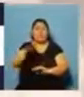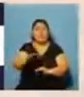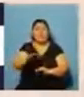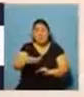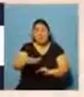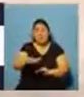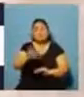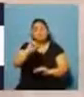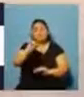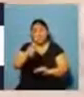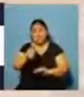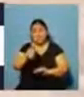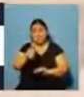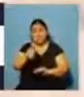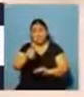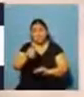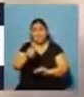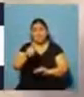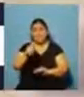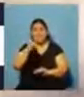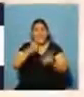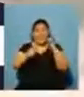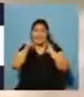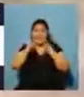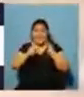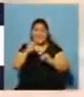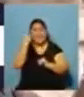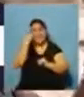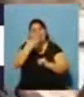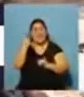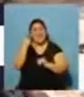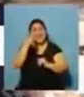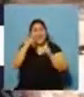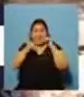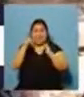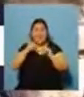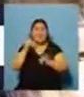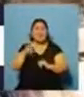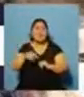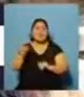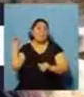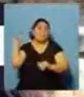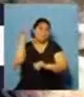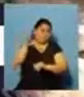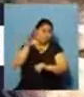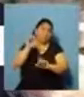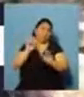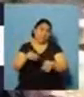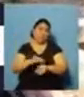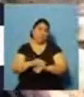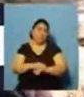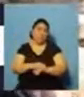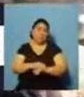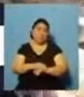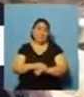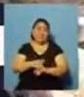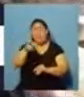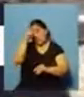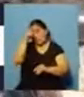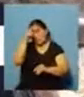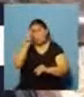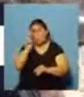con una herida en el rostro a raíz de un impacto aparentemente de una piedra y que fue derivado al Jujuy. ¿Y de la policía, digo, en el